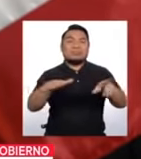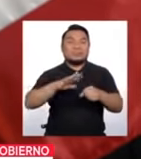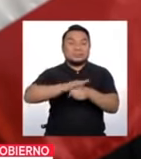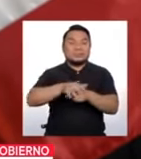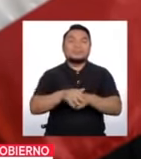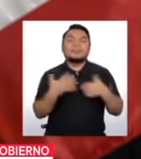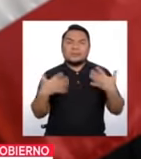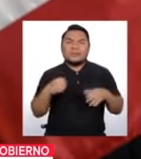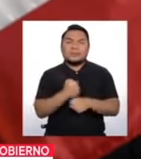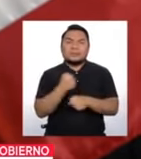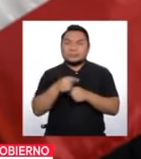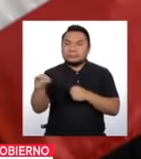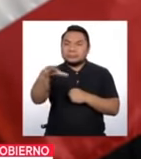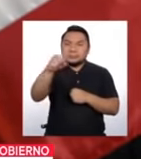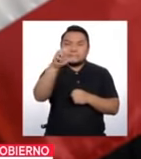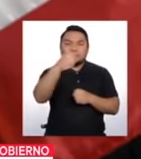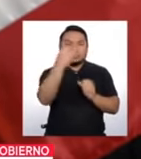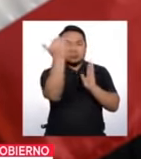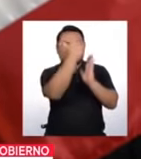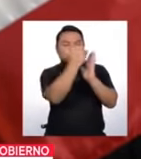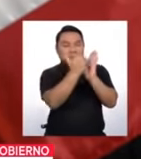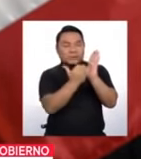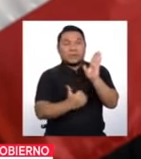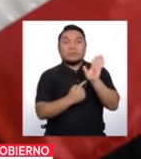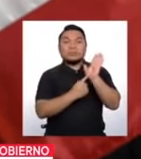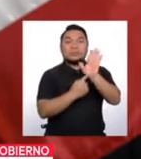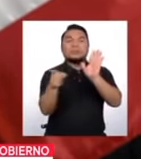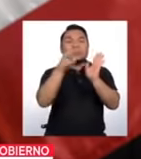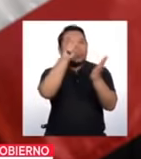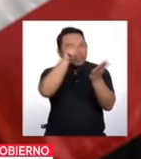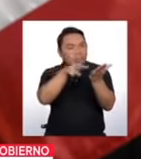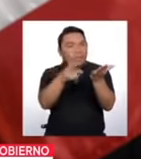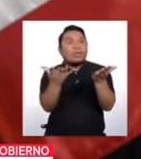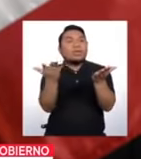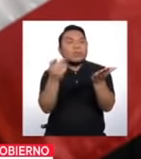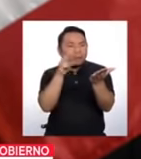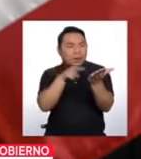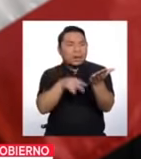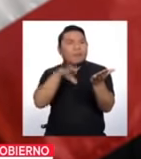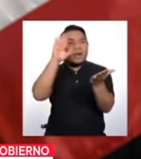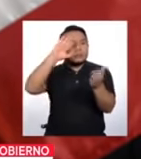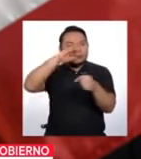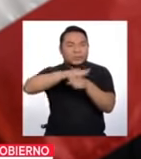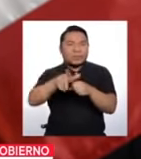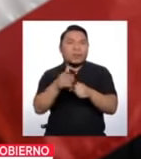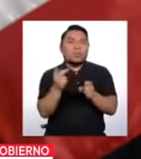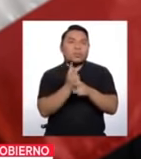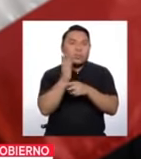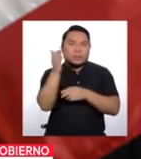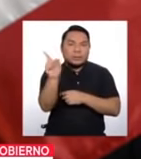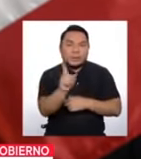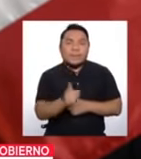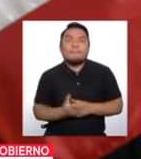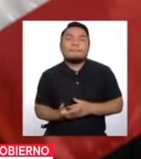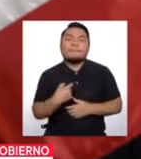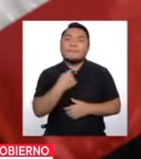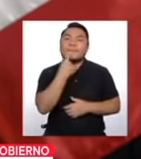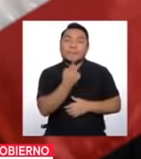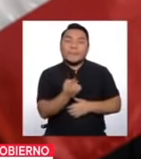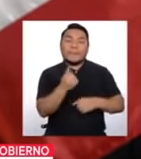se está trabajando desde esa perspectiva. Y repito nuevamente, la cantidad